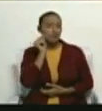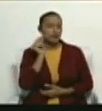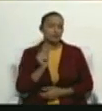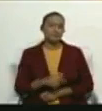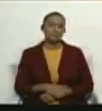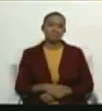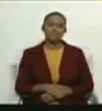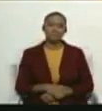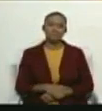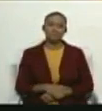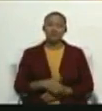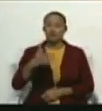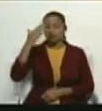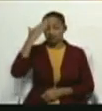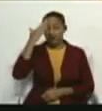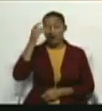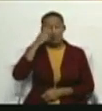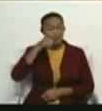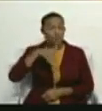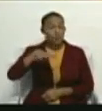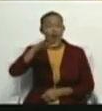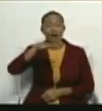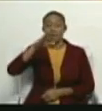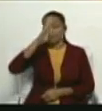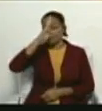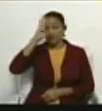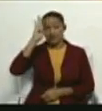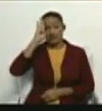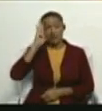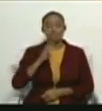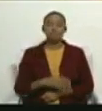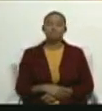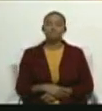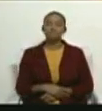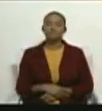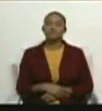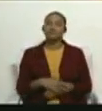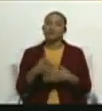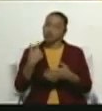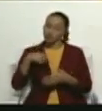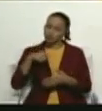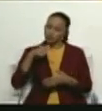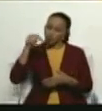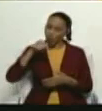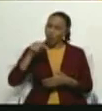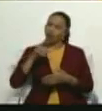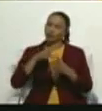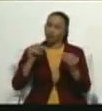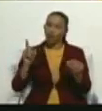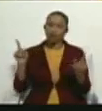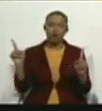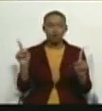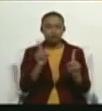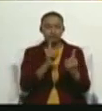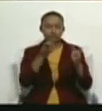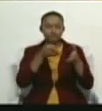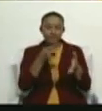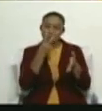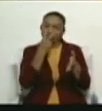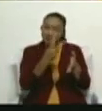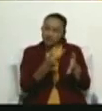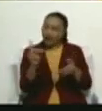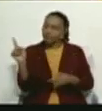Lo sabe el pueblo de Barinas. Que hoy pasen por aquí, por este espacio,